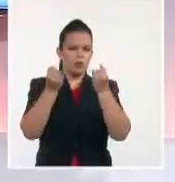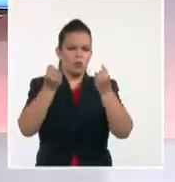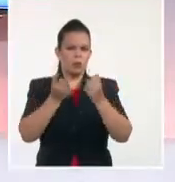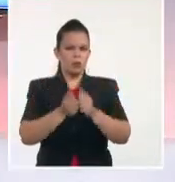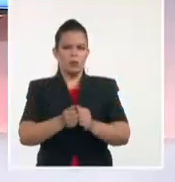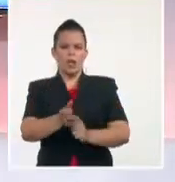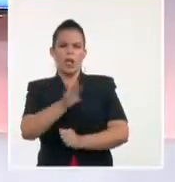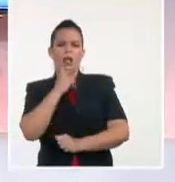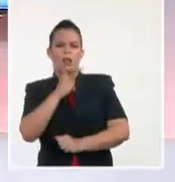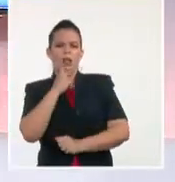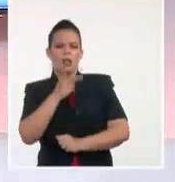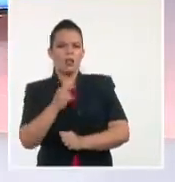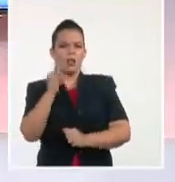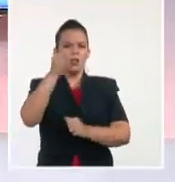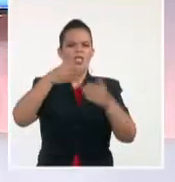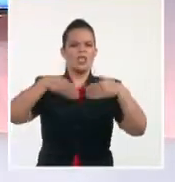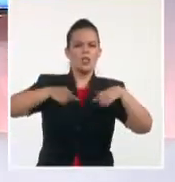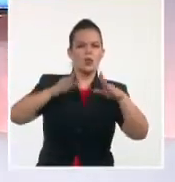Cuba o la Defensa Civil.